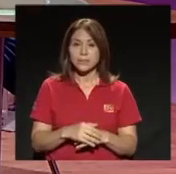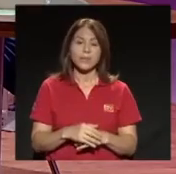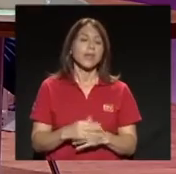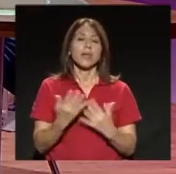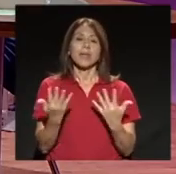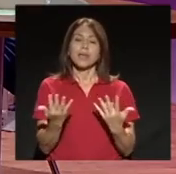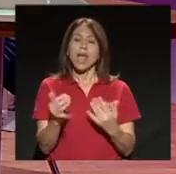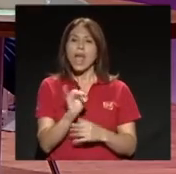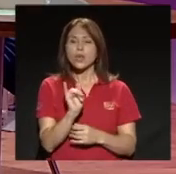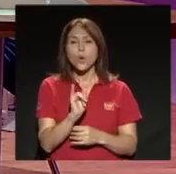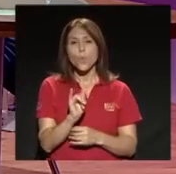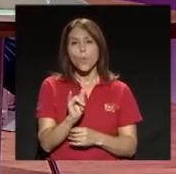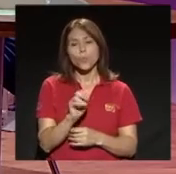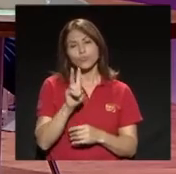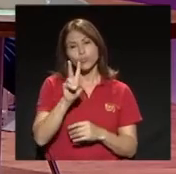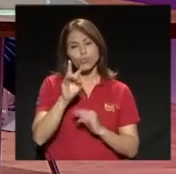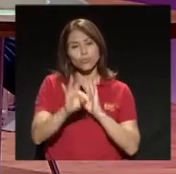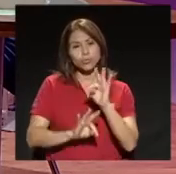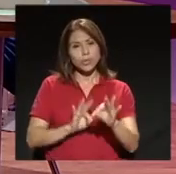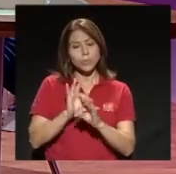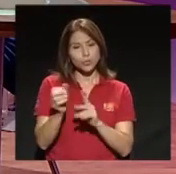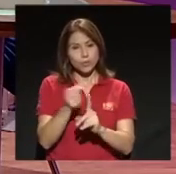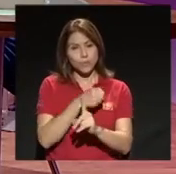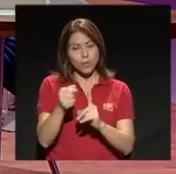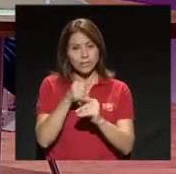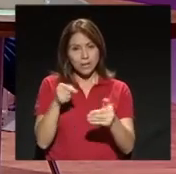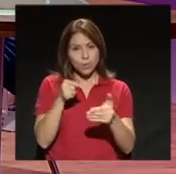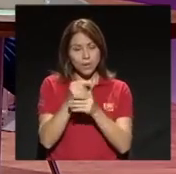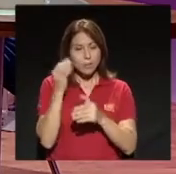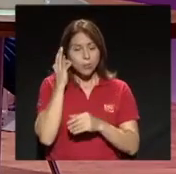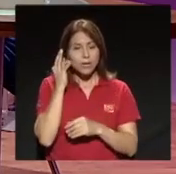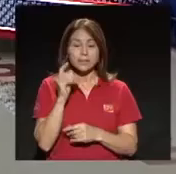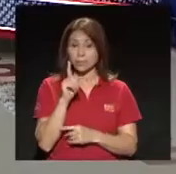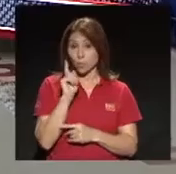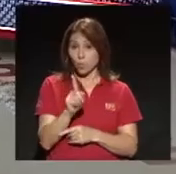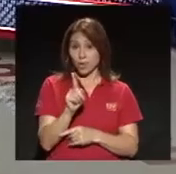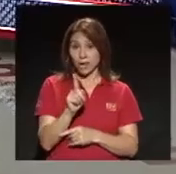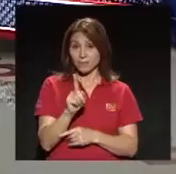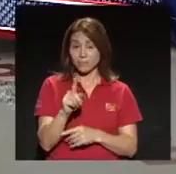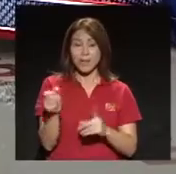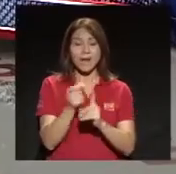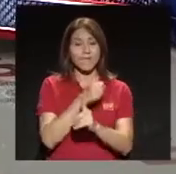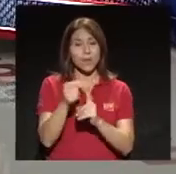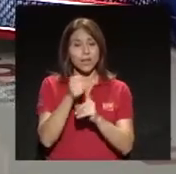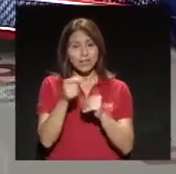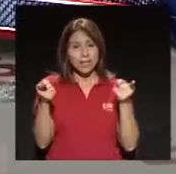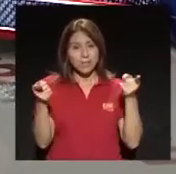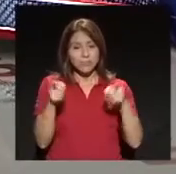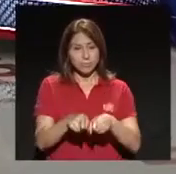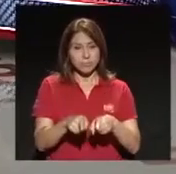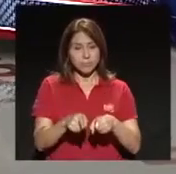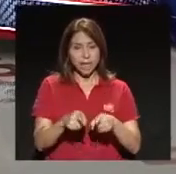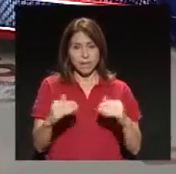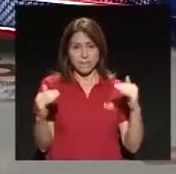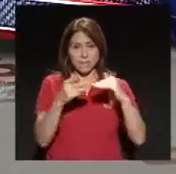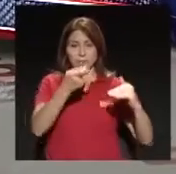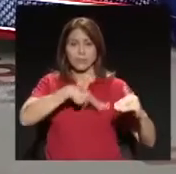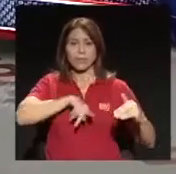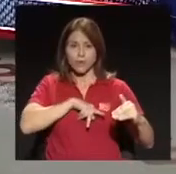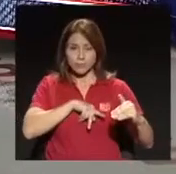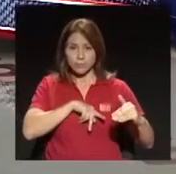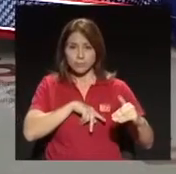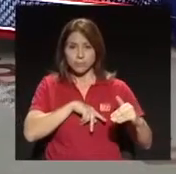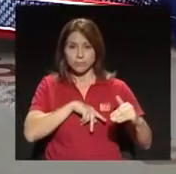hay como dos tipos de violencia contra las mujeres. Una es la violencia que se da en el plano más personal, ¿verdad? O